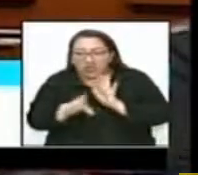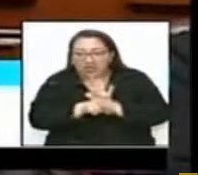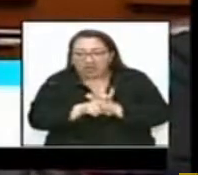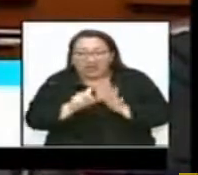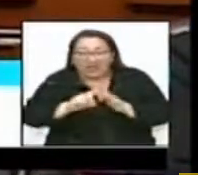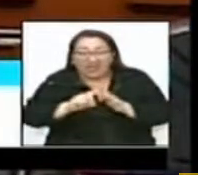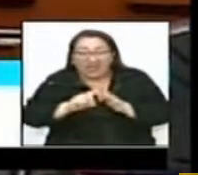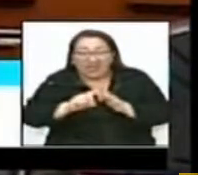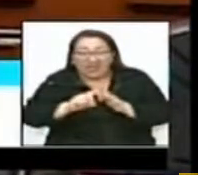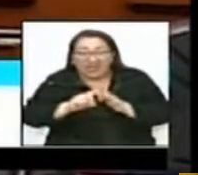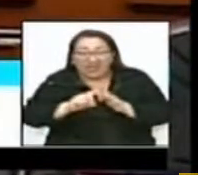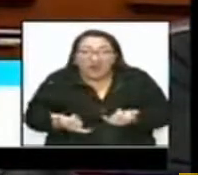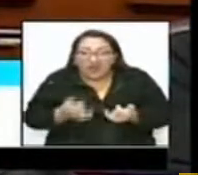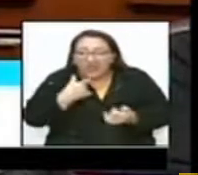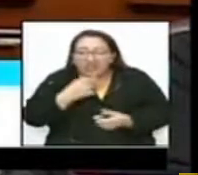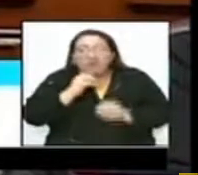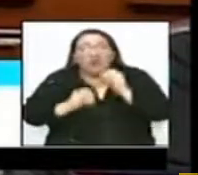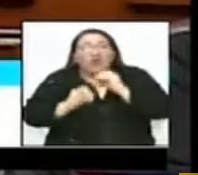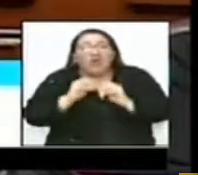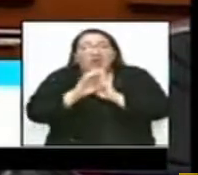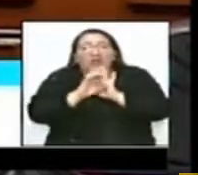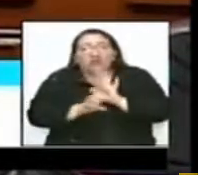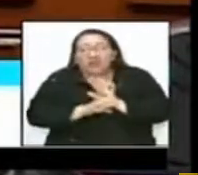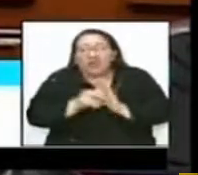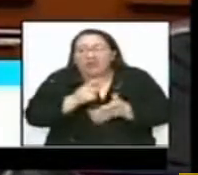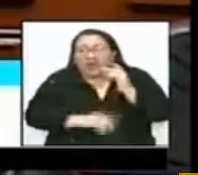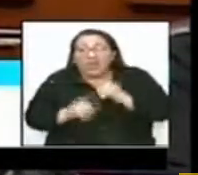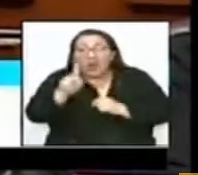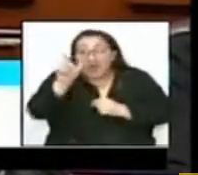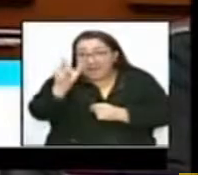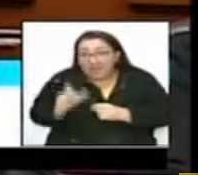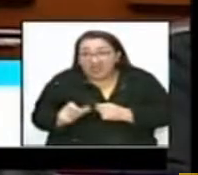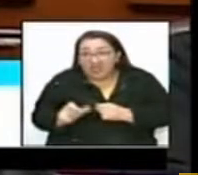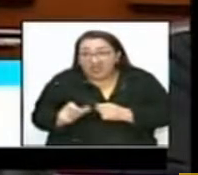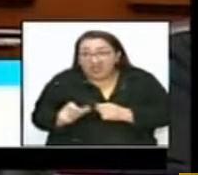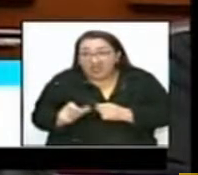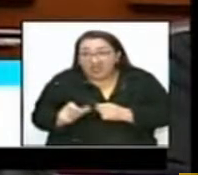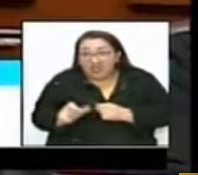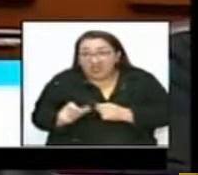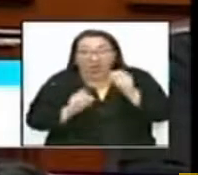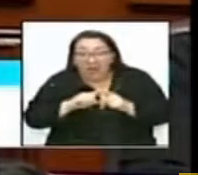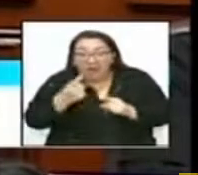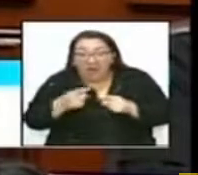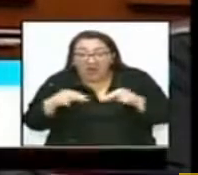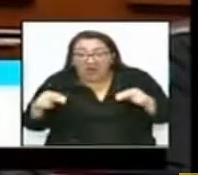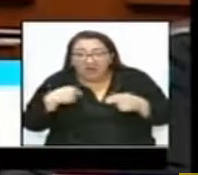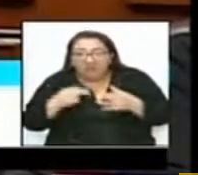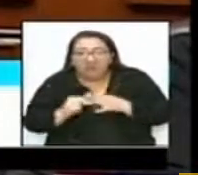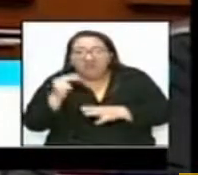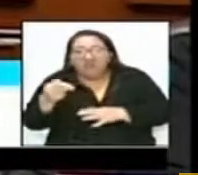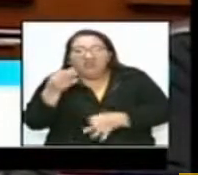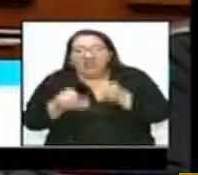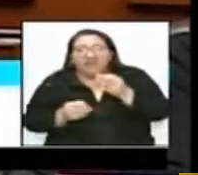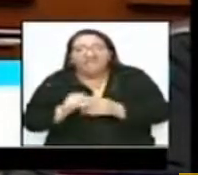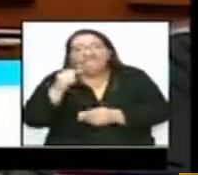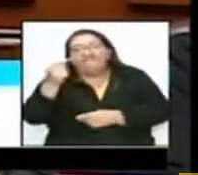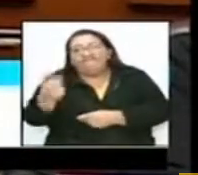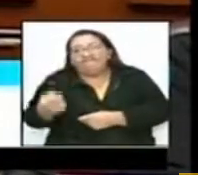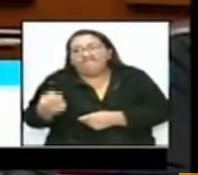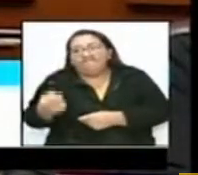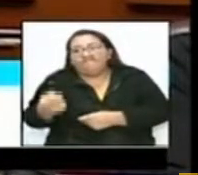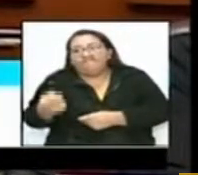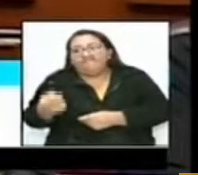recién ahora modifiquemos la constitución para que una persona que tenga sentencia de primera instancia tenga que ser considerado como culpable